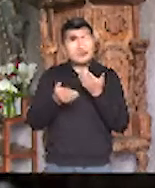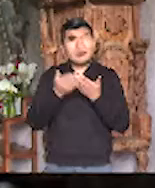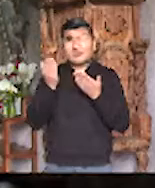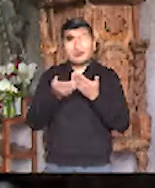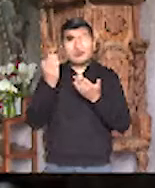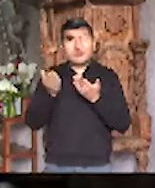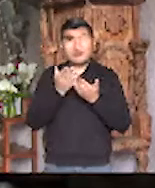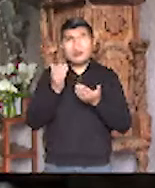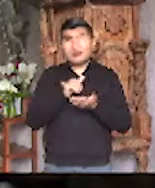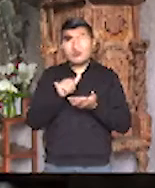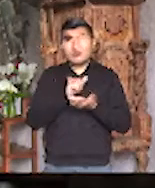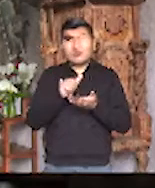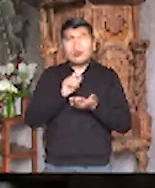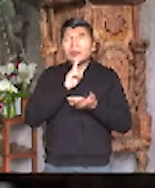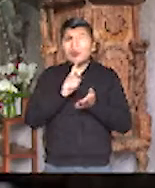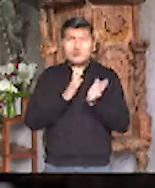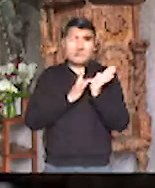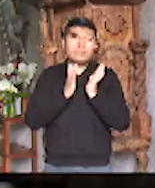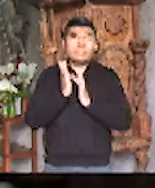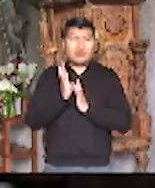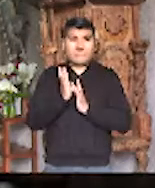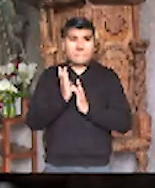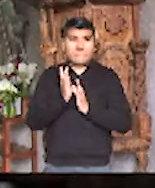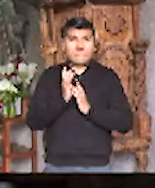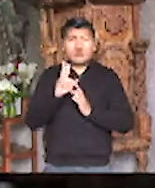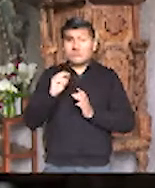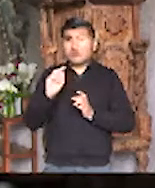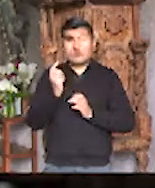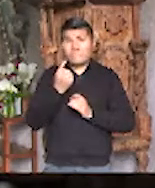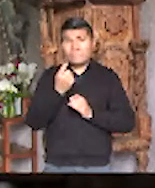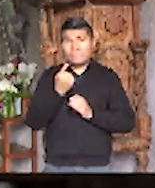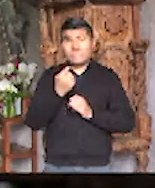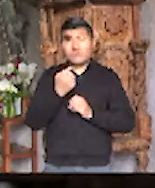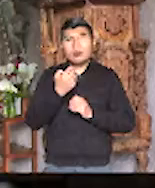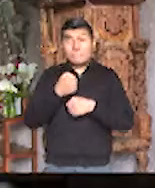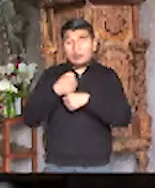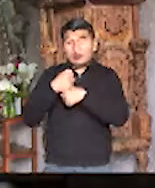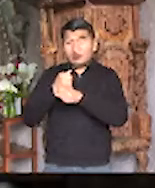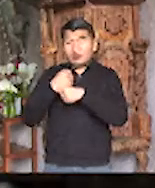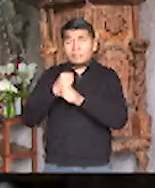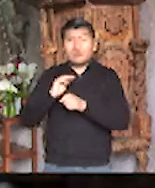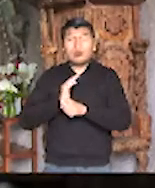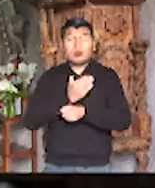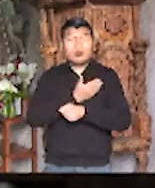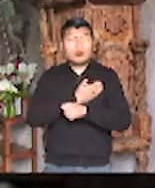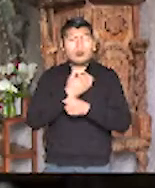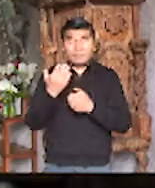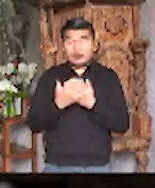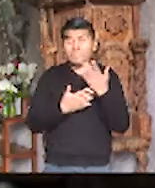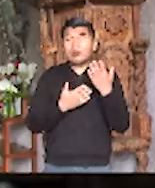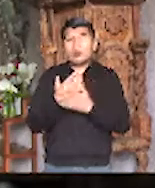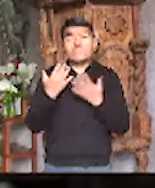sencillo es jesús no son las obras de nuestras manos